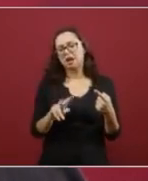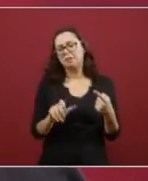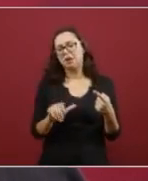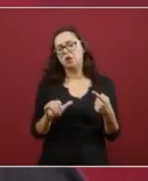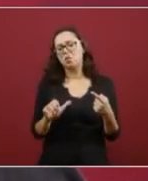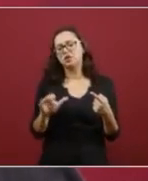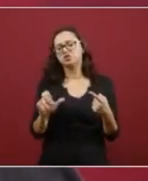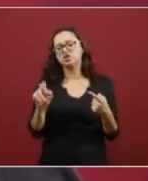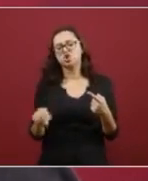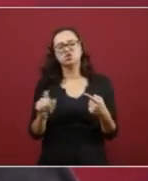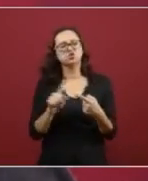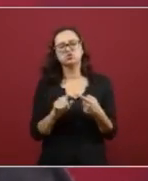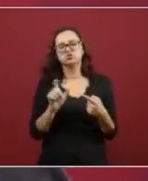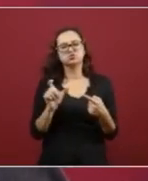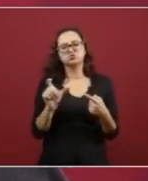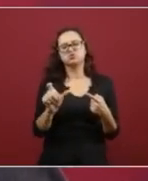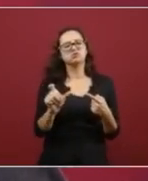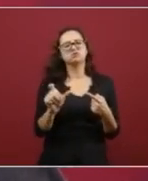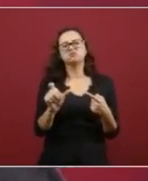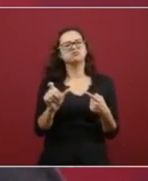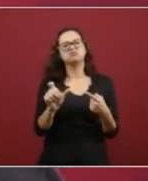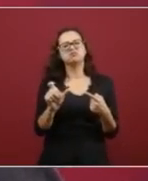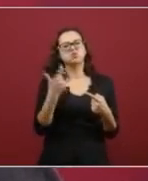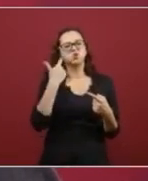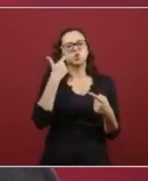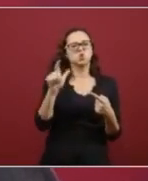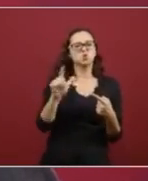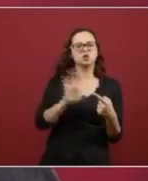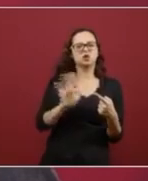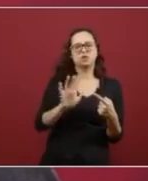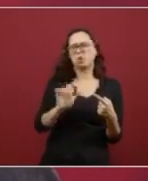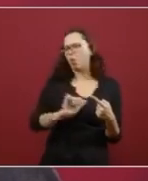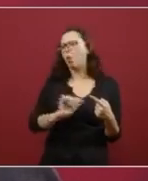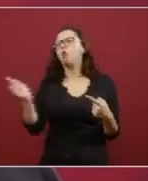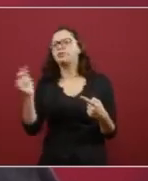¿cuál es el equivalente?